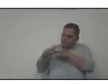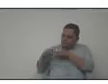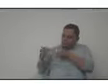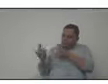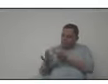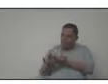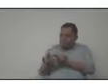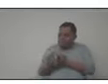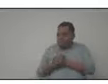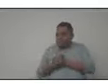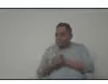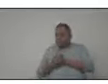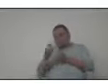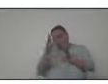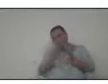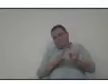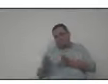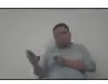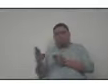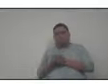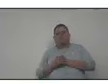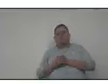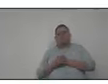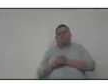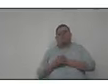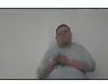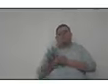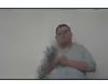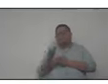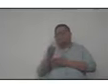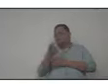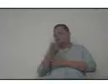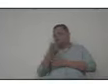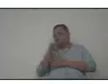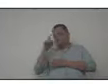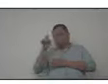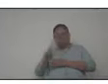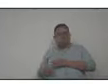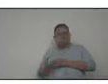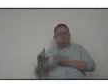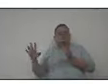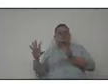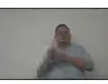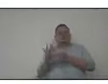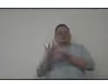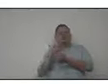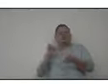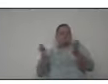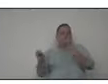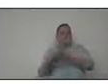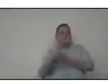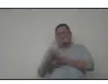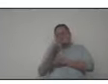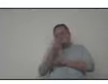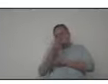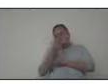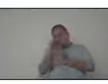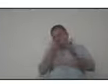unos planes con nuestras droguerías y nos tocó también hacer unos cambios de droguería.